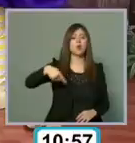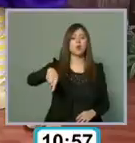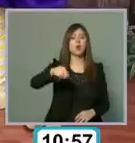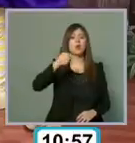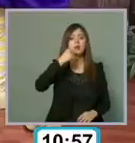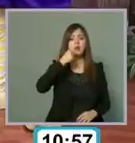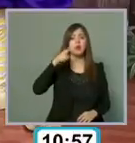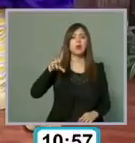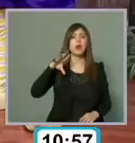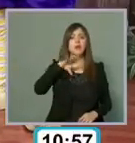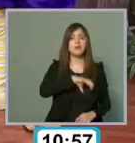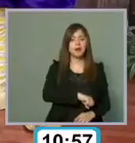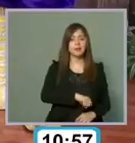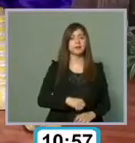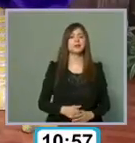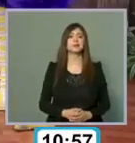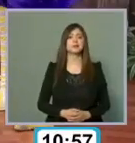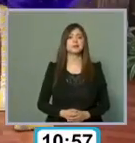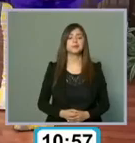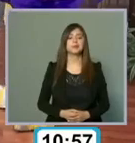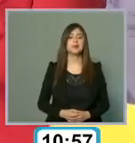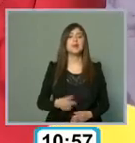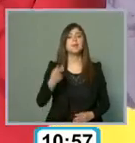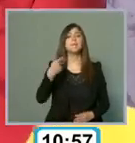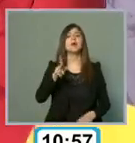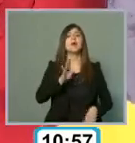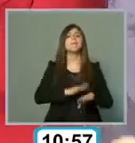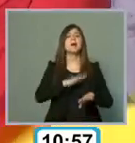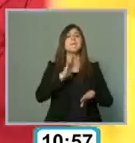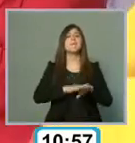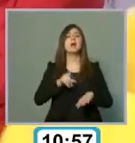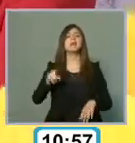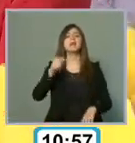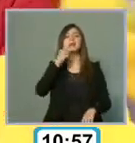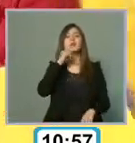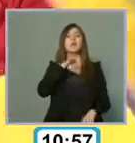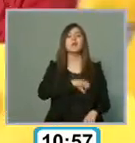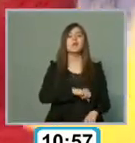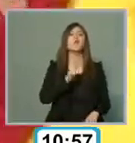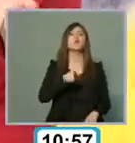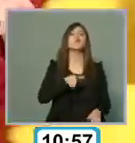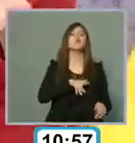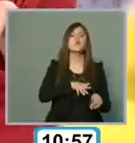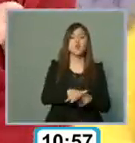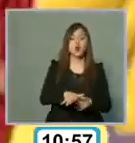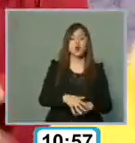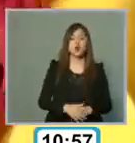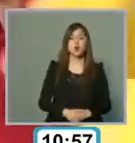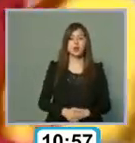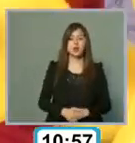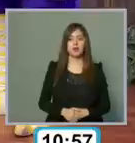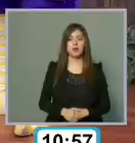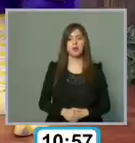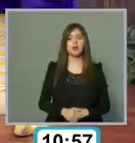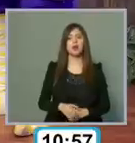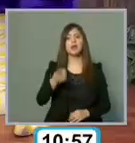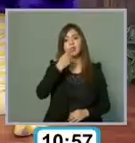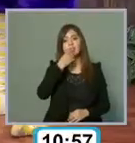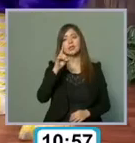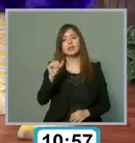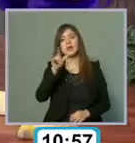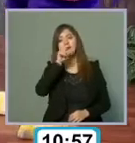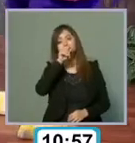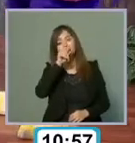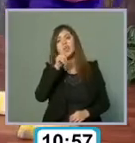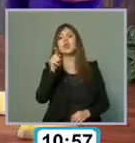niños. Las favoritas. de ¿Cuál los es de papás. las que más les piden? Las que más nos piden definitivamente la que te comentaba, La del Mariana. pollito. Bueno, claro, pollito.